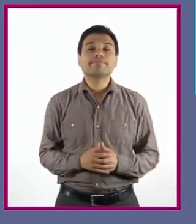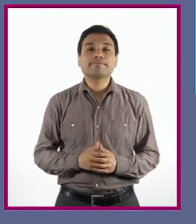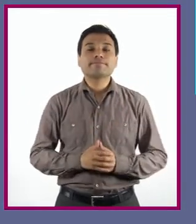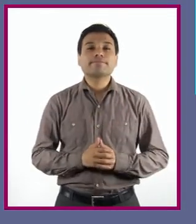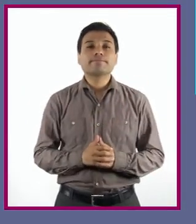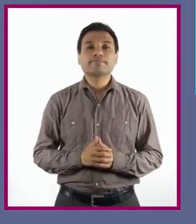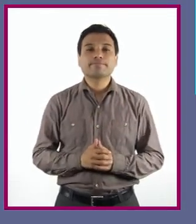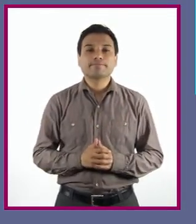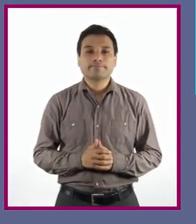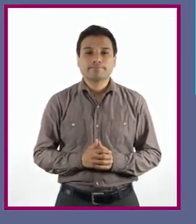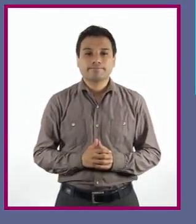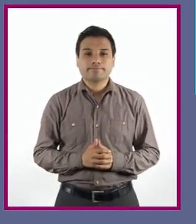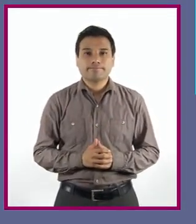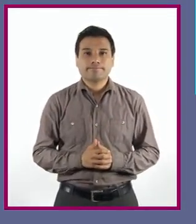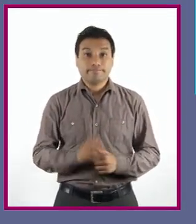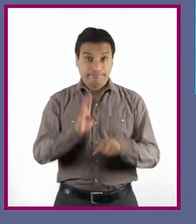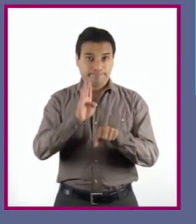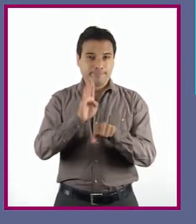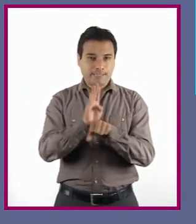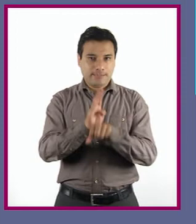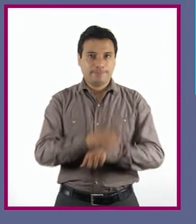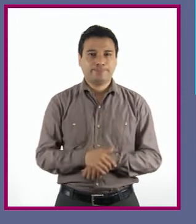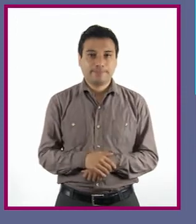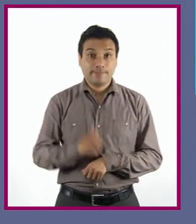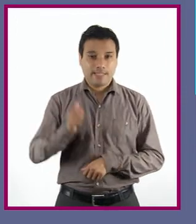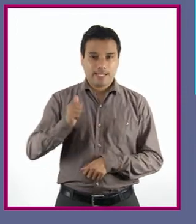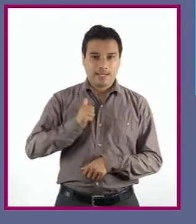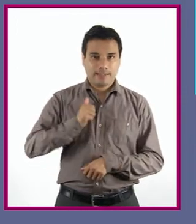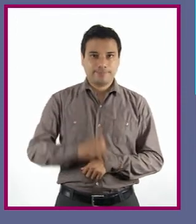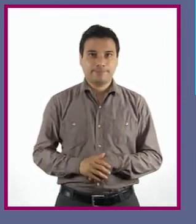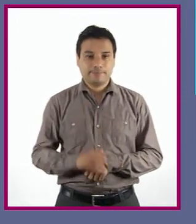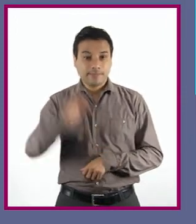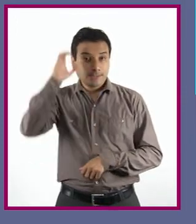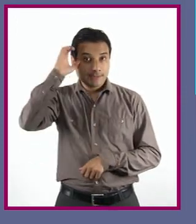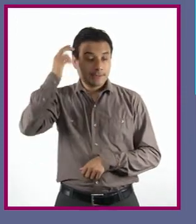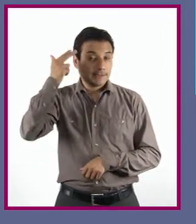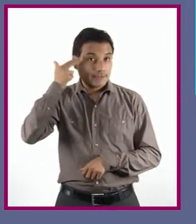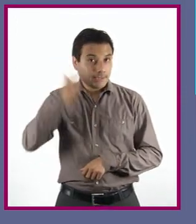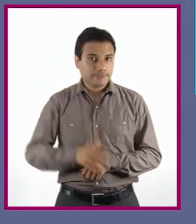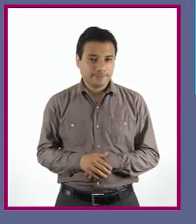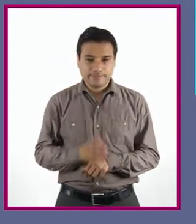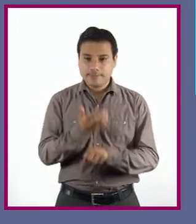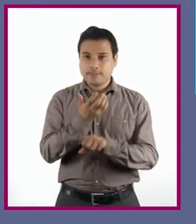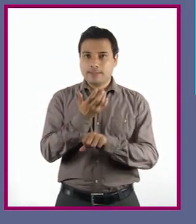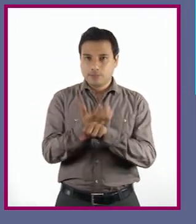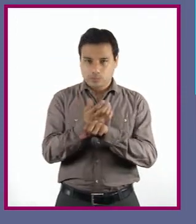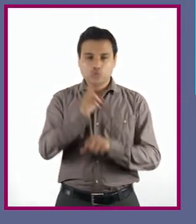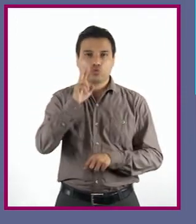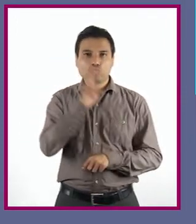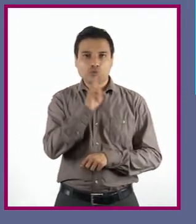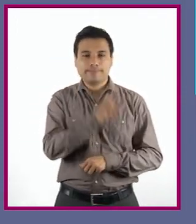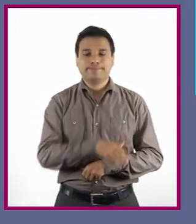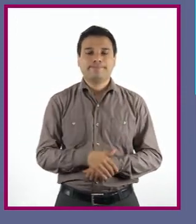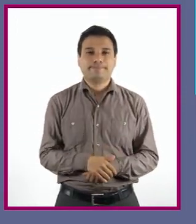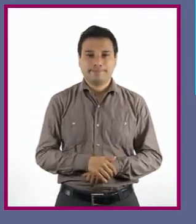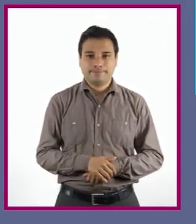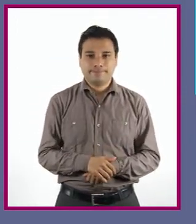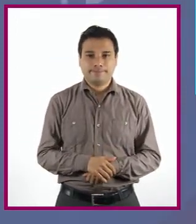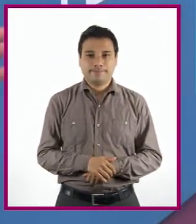instalada son Brasil, Canadá, China, Rusia y Estados